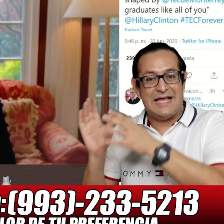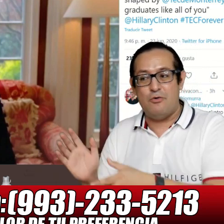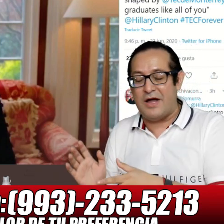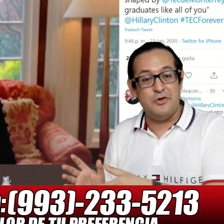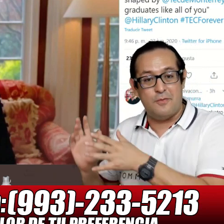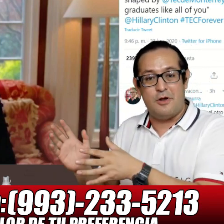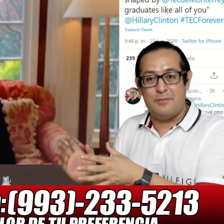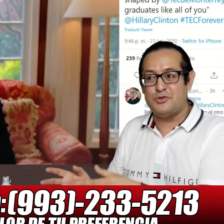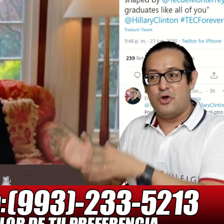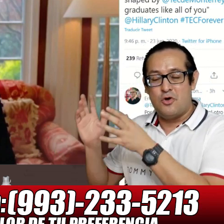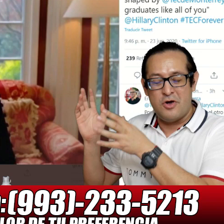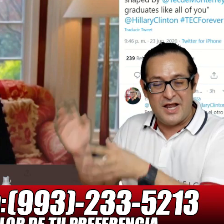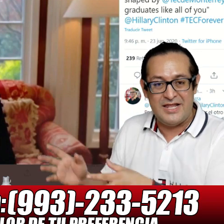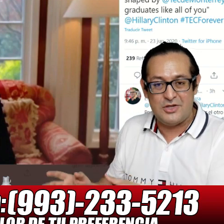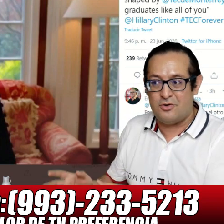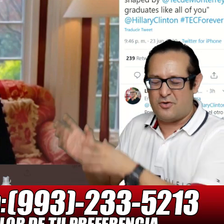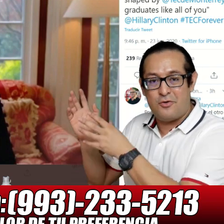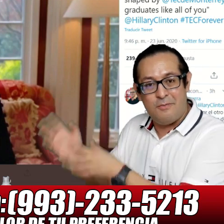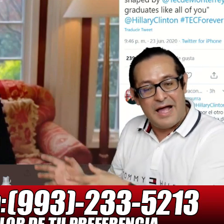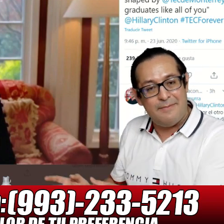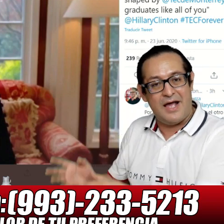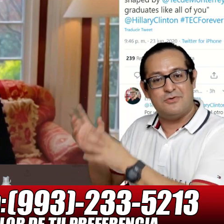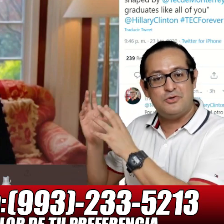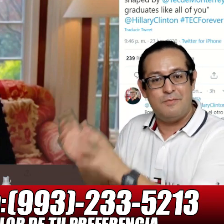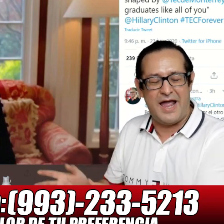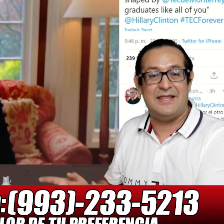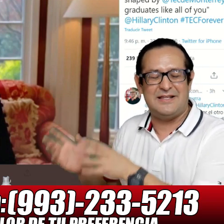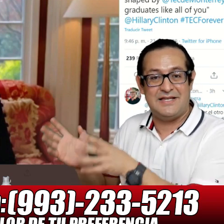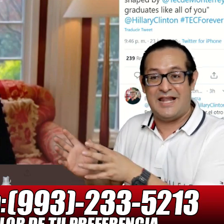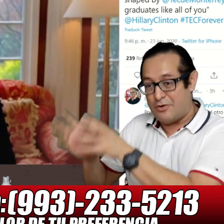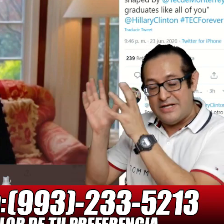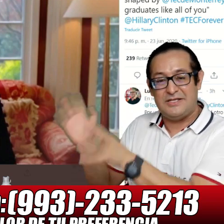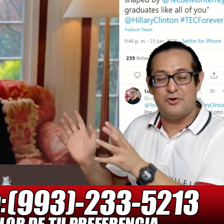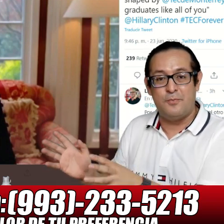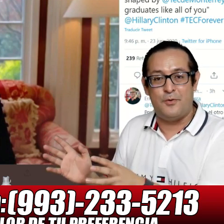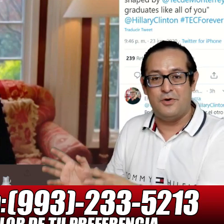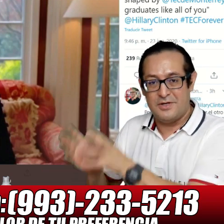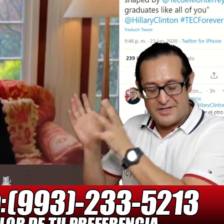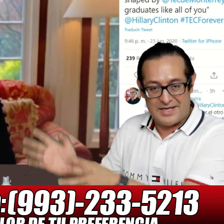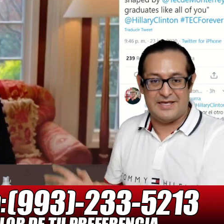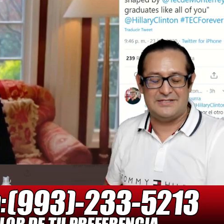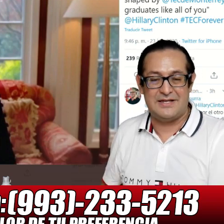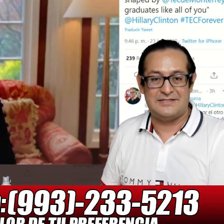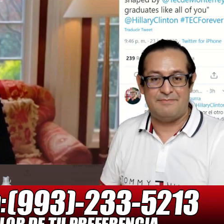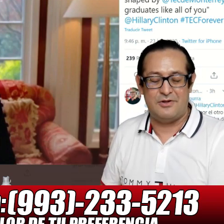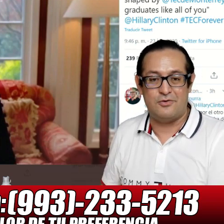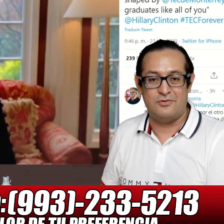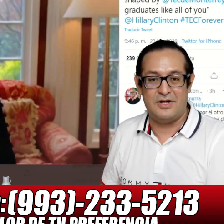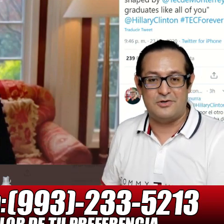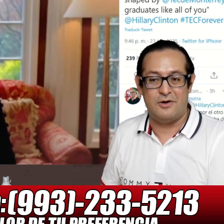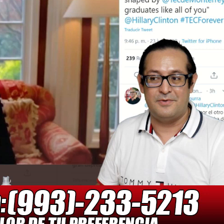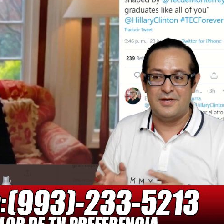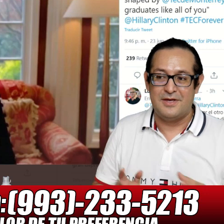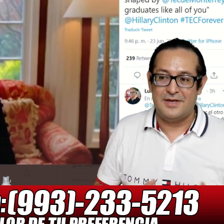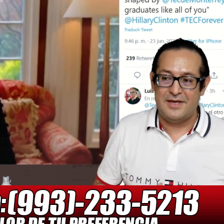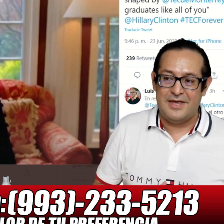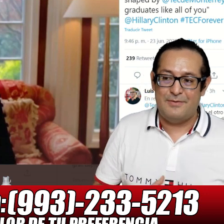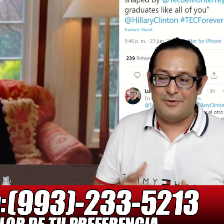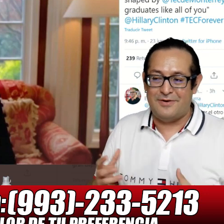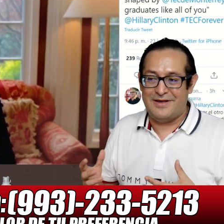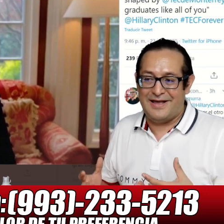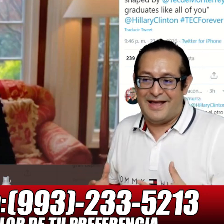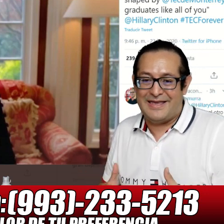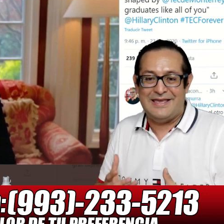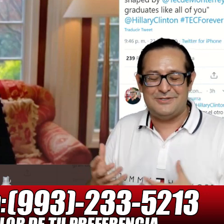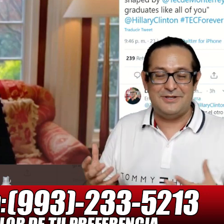se le está jugando, como lo vemos, con Clinton, con Obama, con Joe Biden, etcétera, con este grupo, que es el que está peleando con Donald Trump. Y